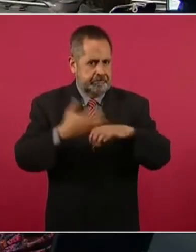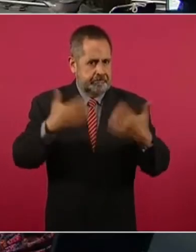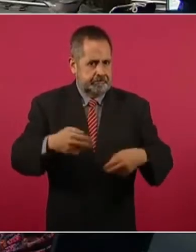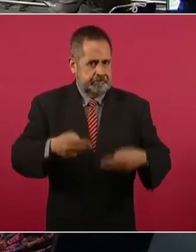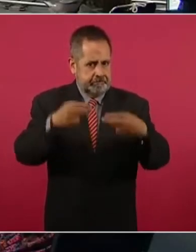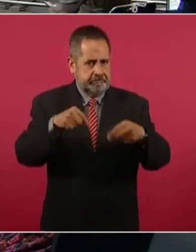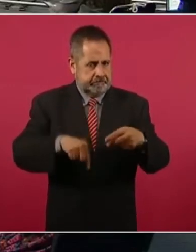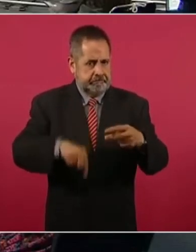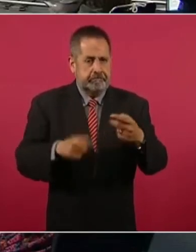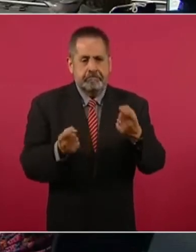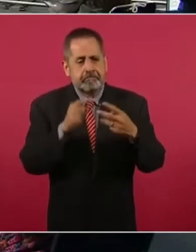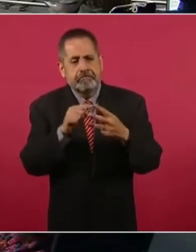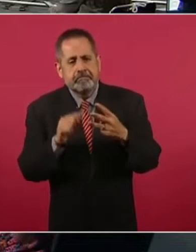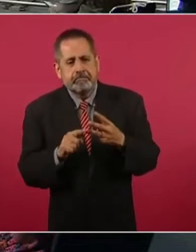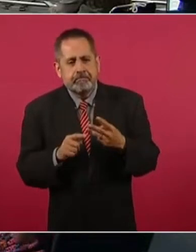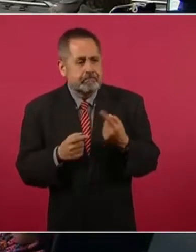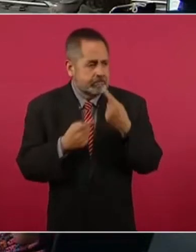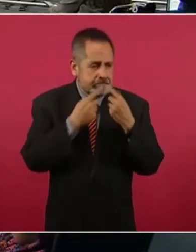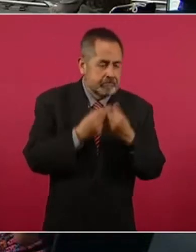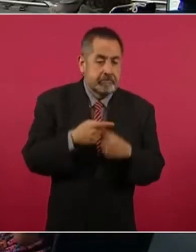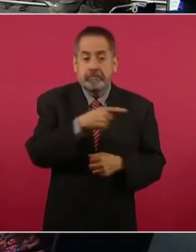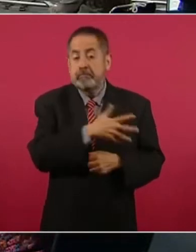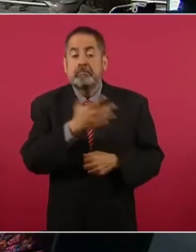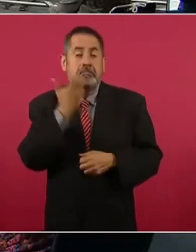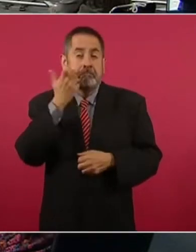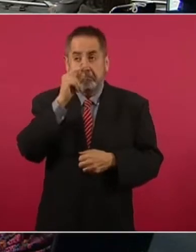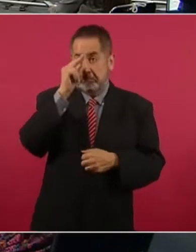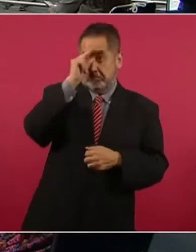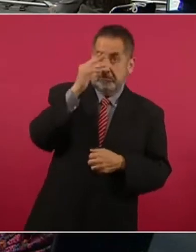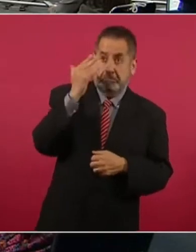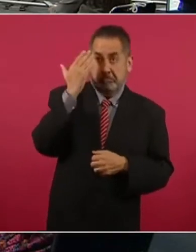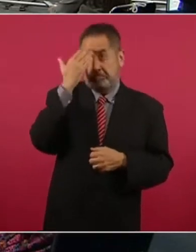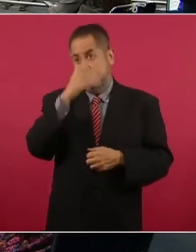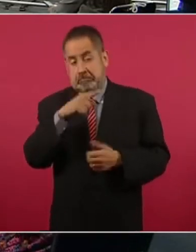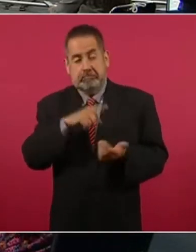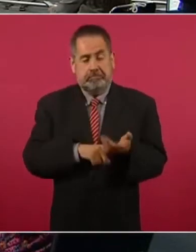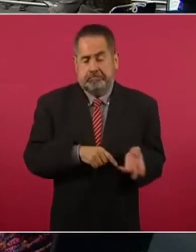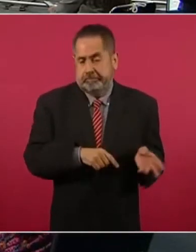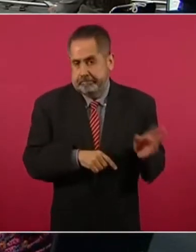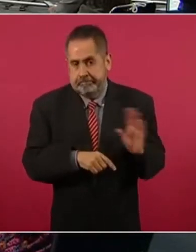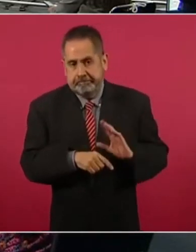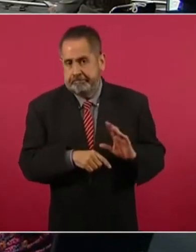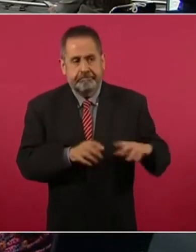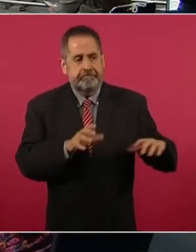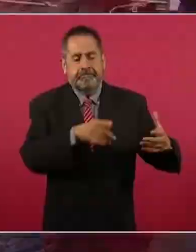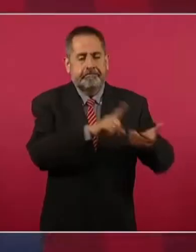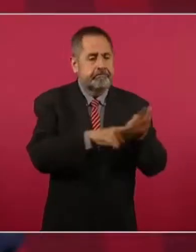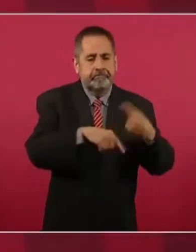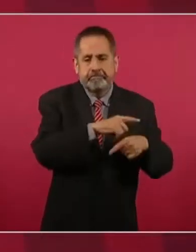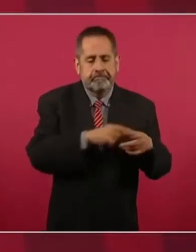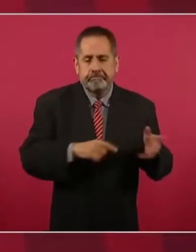de México, y de esa intelectualidad orgánica, conservadora,